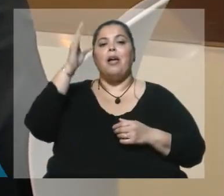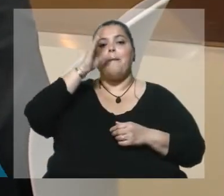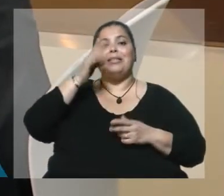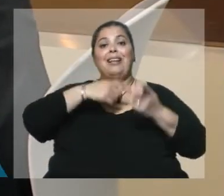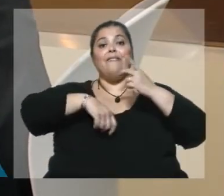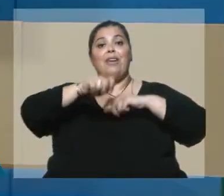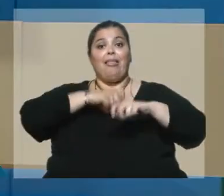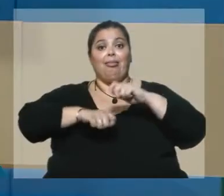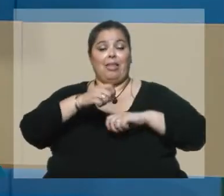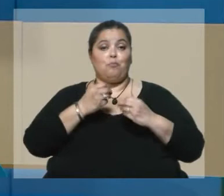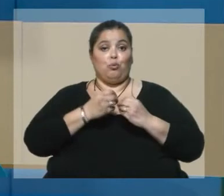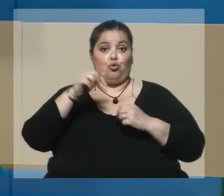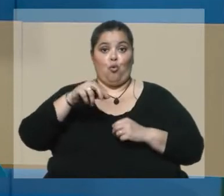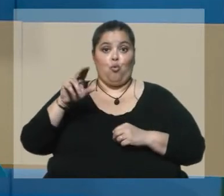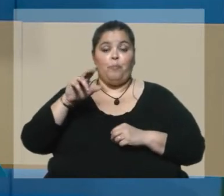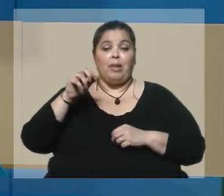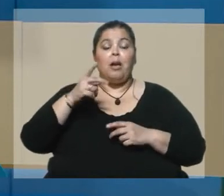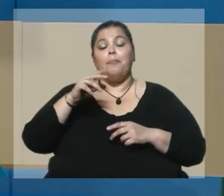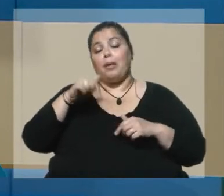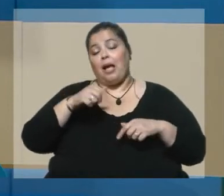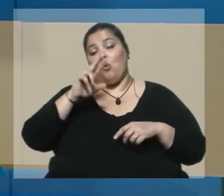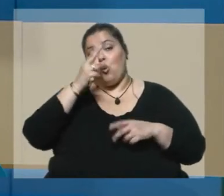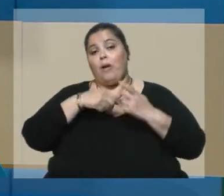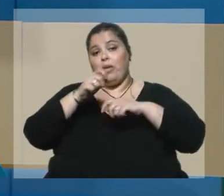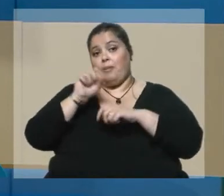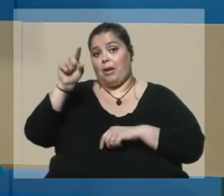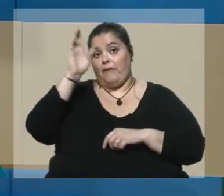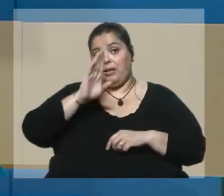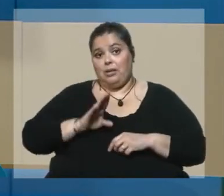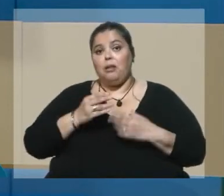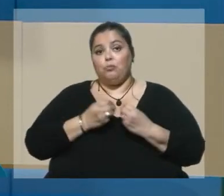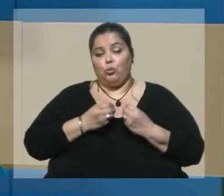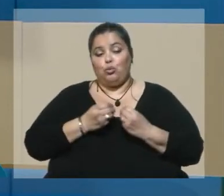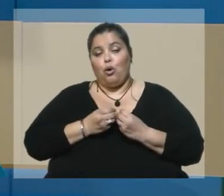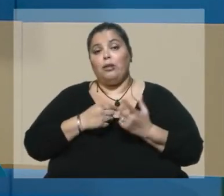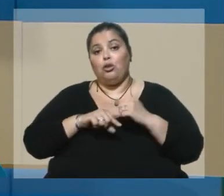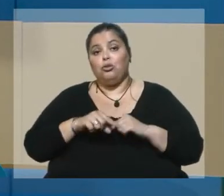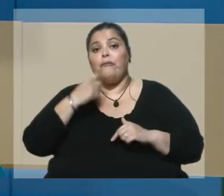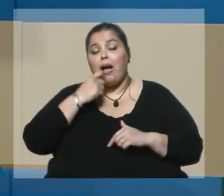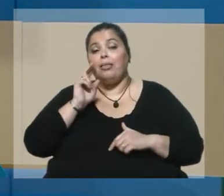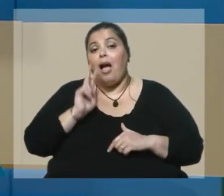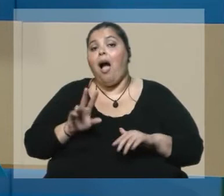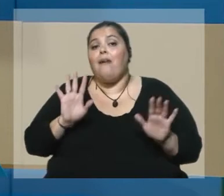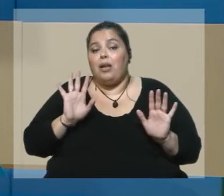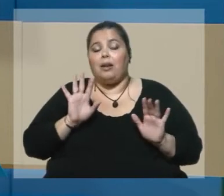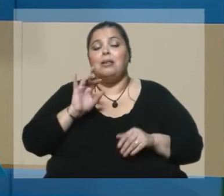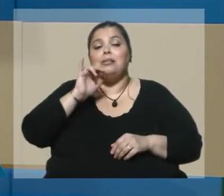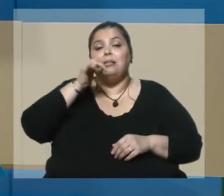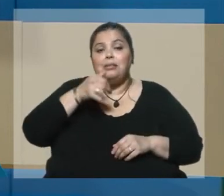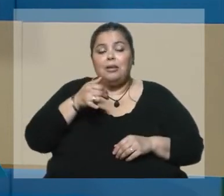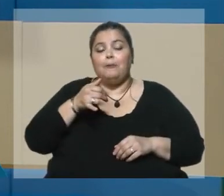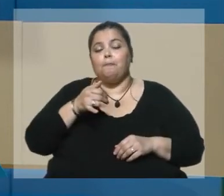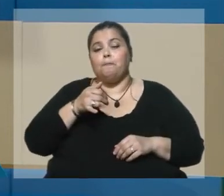Brasil le vende bastante Quizá lo que lo que resta todavía por verse si si